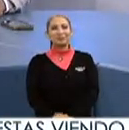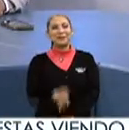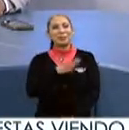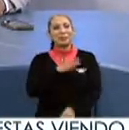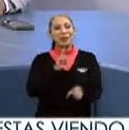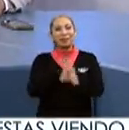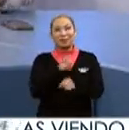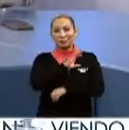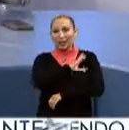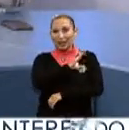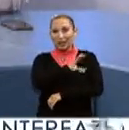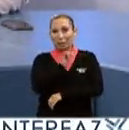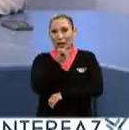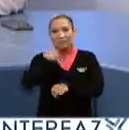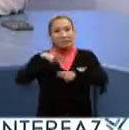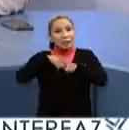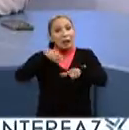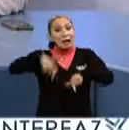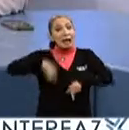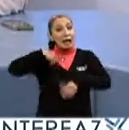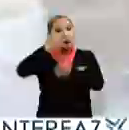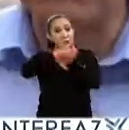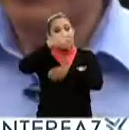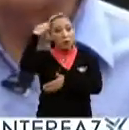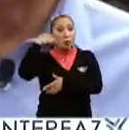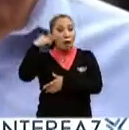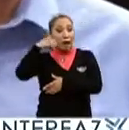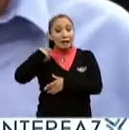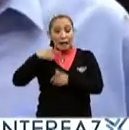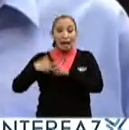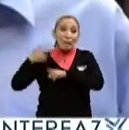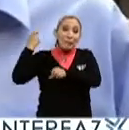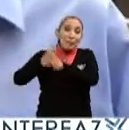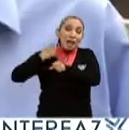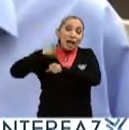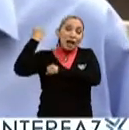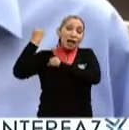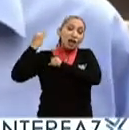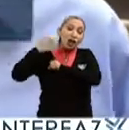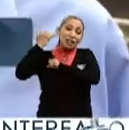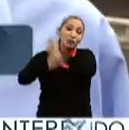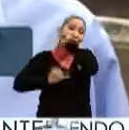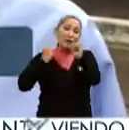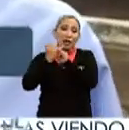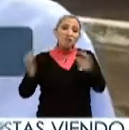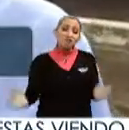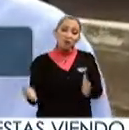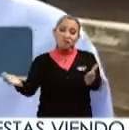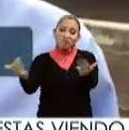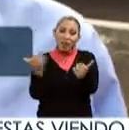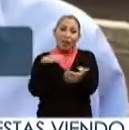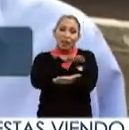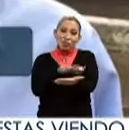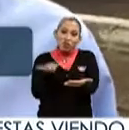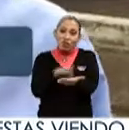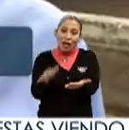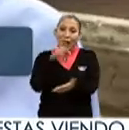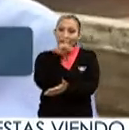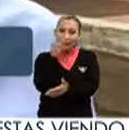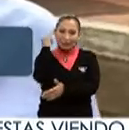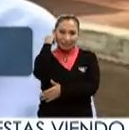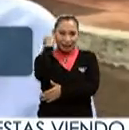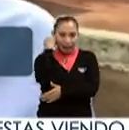Buenos días, estimado Omar. Seguimos acá en la ciudad de Oaxaca en el marco del primer Congreso Internacional de Fomento a la Lectura en